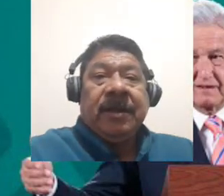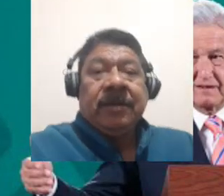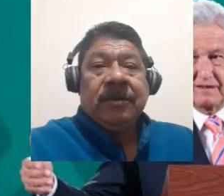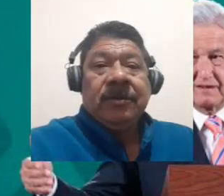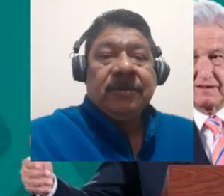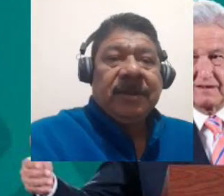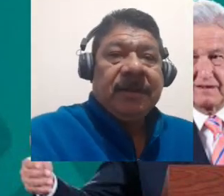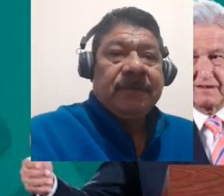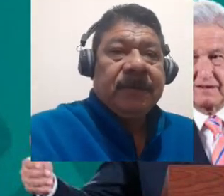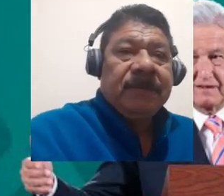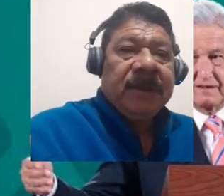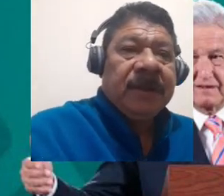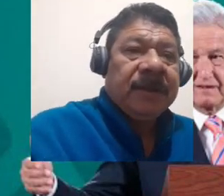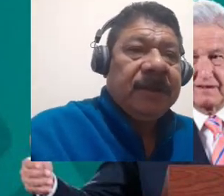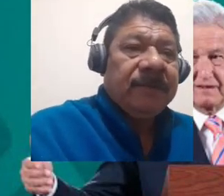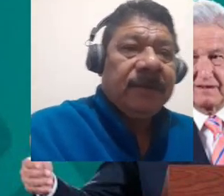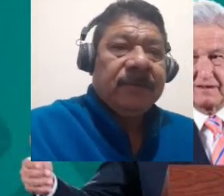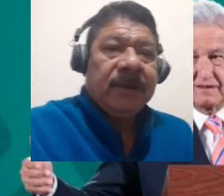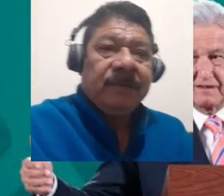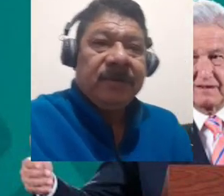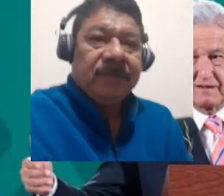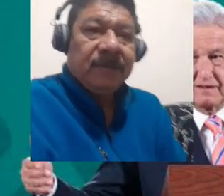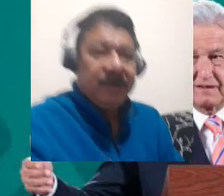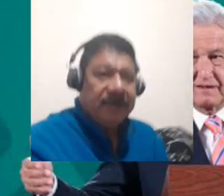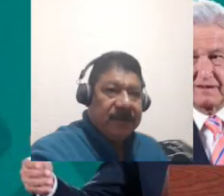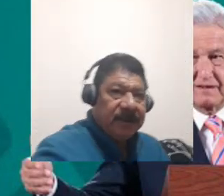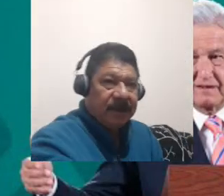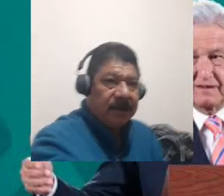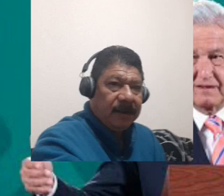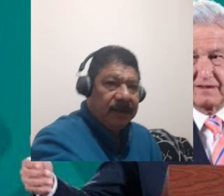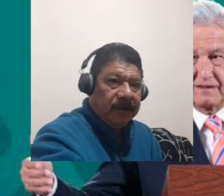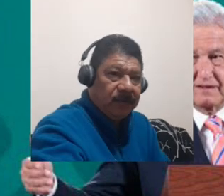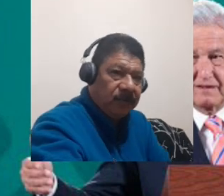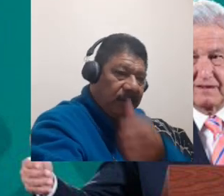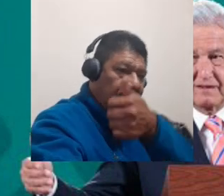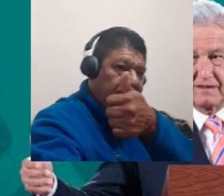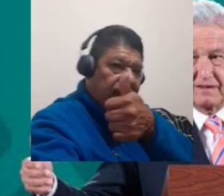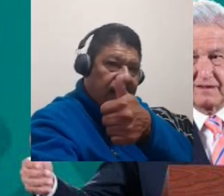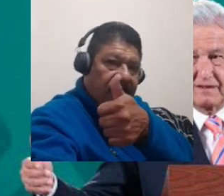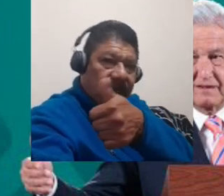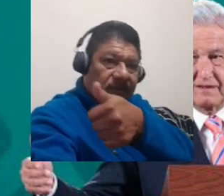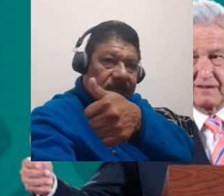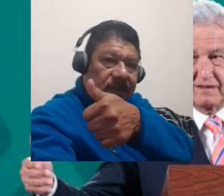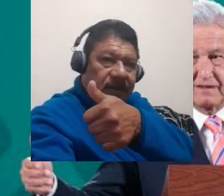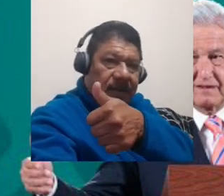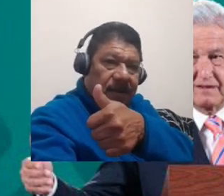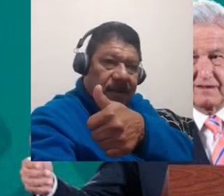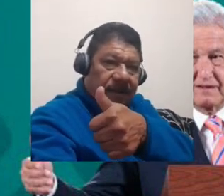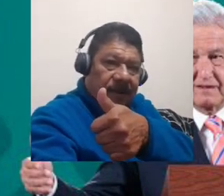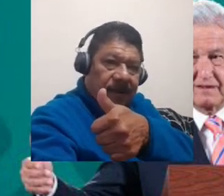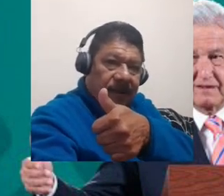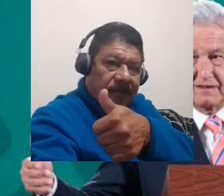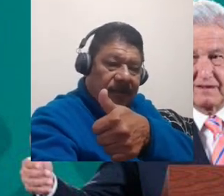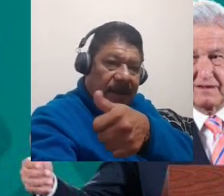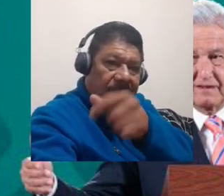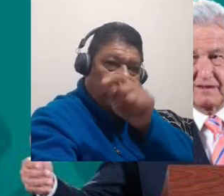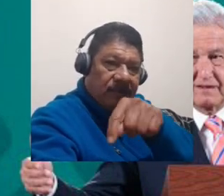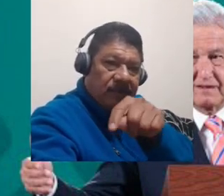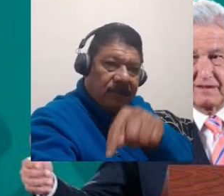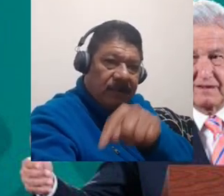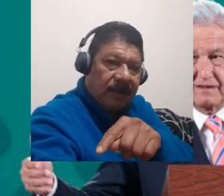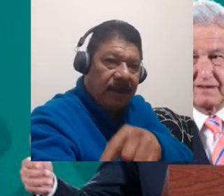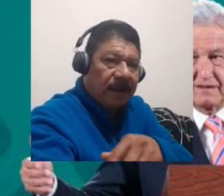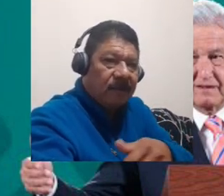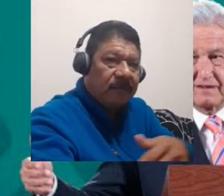Buenos días, tengan todos ustedes. Pues miren, aquí llevando una emisión más de este canal de YouTube, Nelter de la Cruz. Hay un